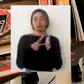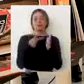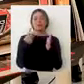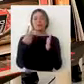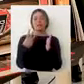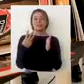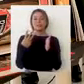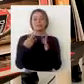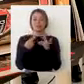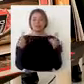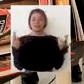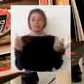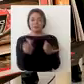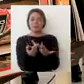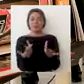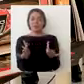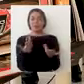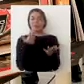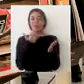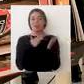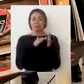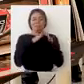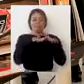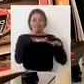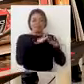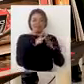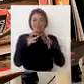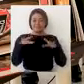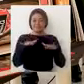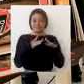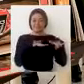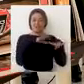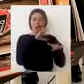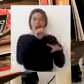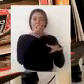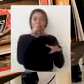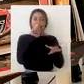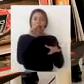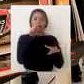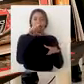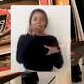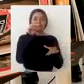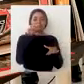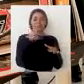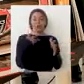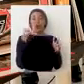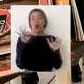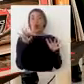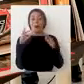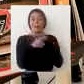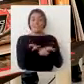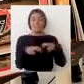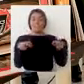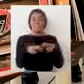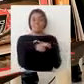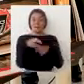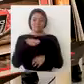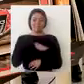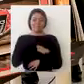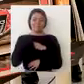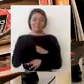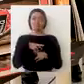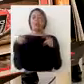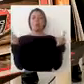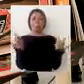el Borges, como Café Cinema, como el Locus Ceruleus o incluso en el mismo Parque Bolívar. Nos reuníamos a jugar